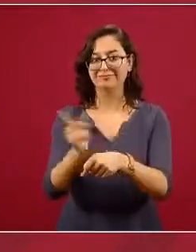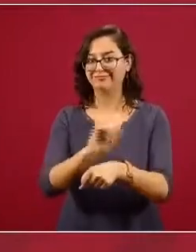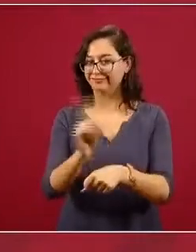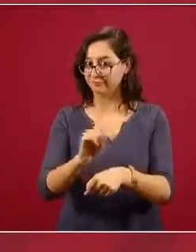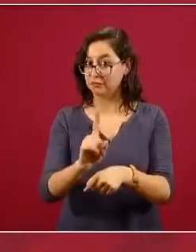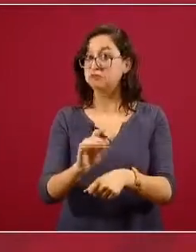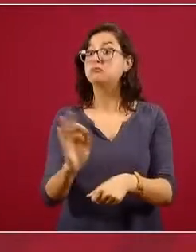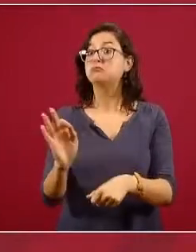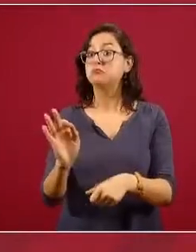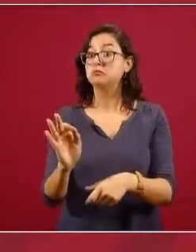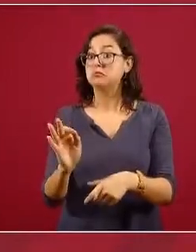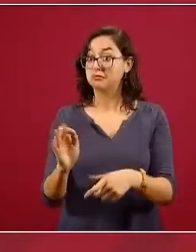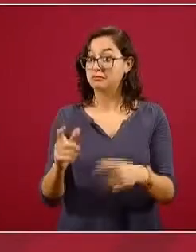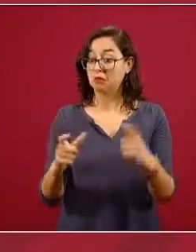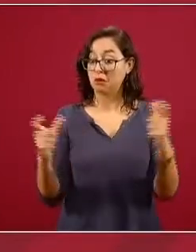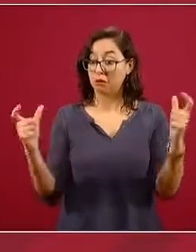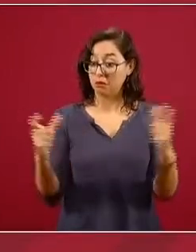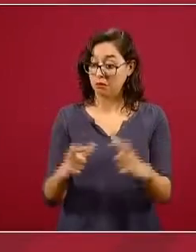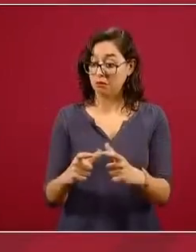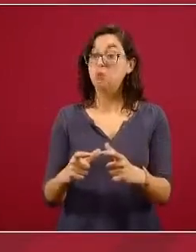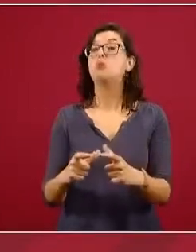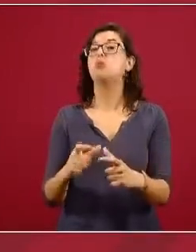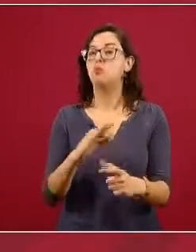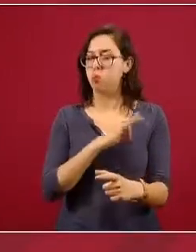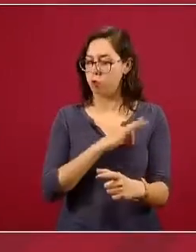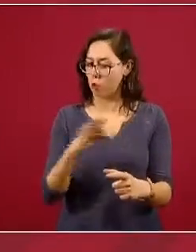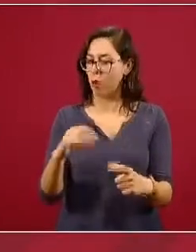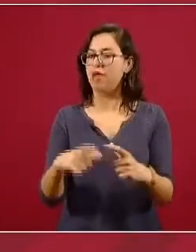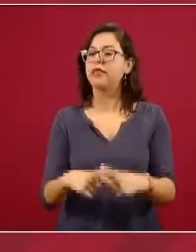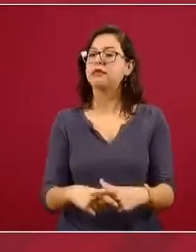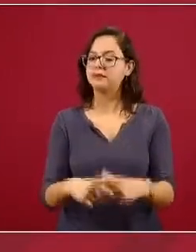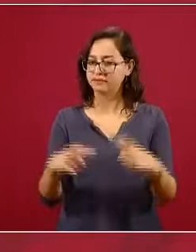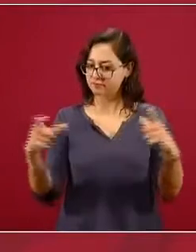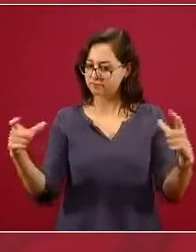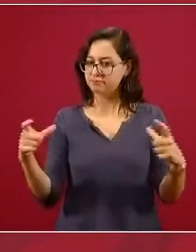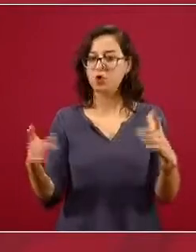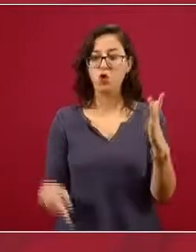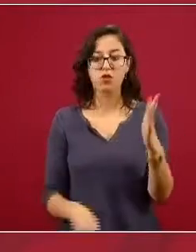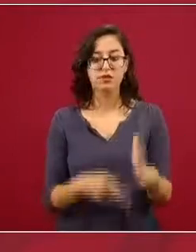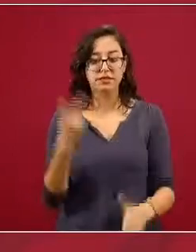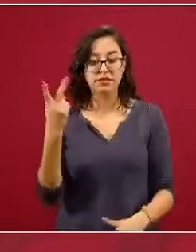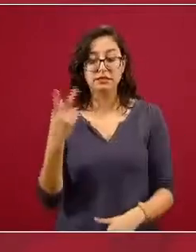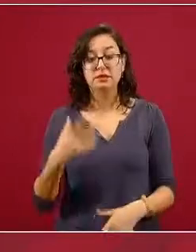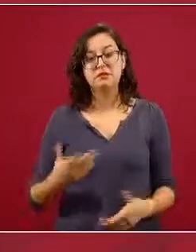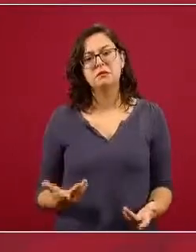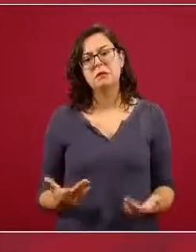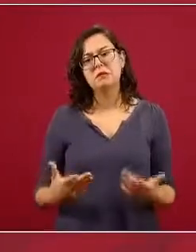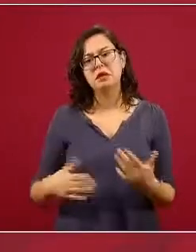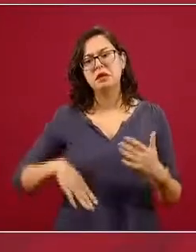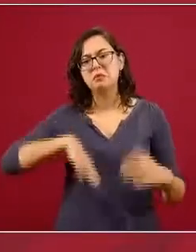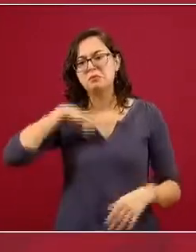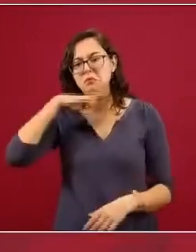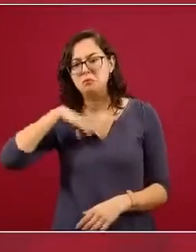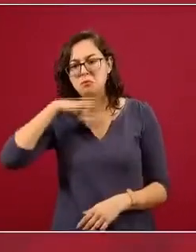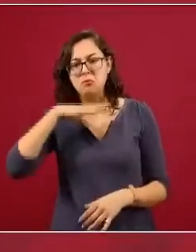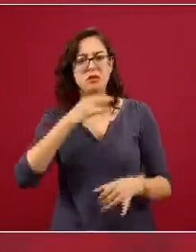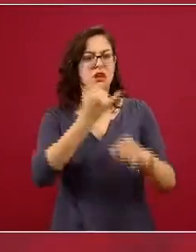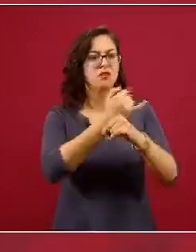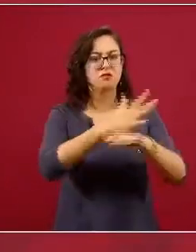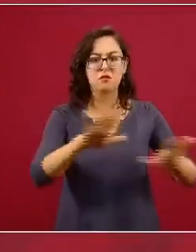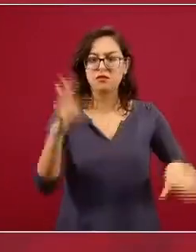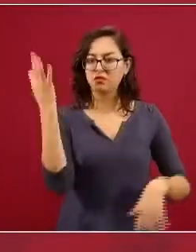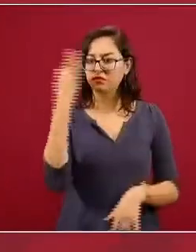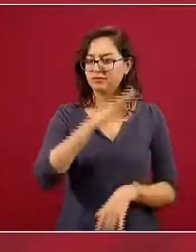es así como funcionan las epidemias. No se dejen distraer por estos mensajes de la